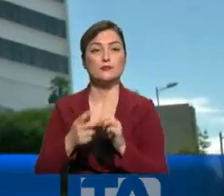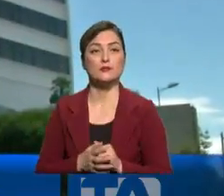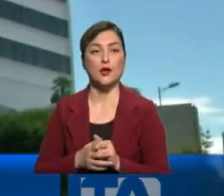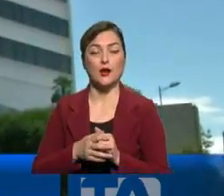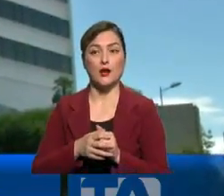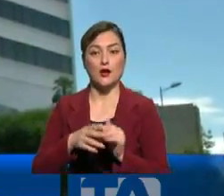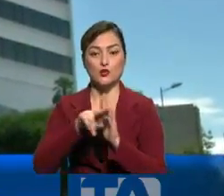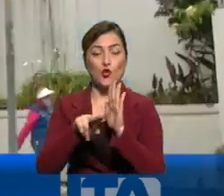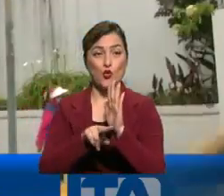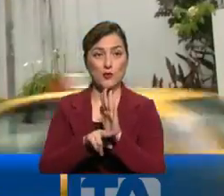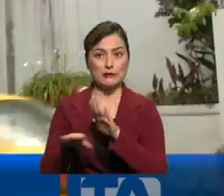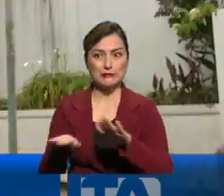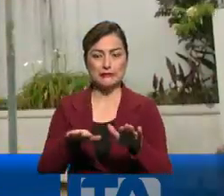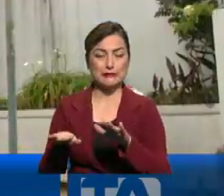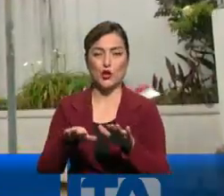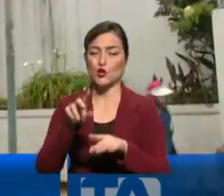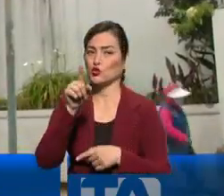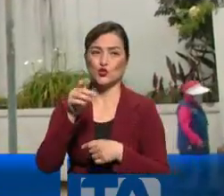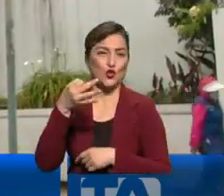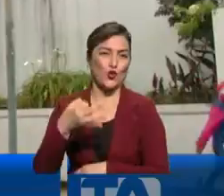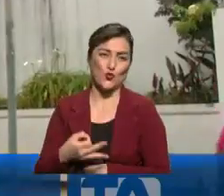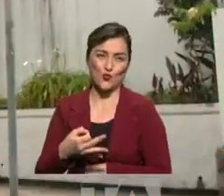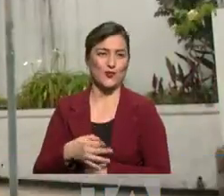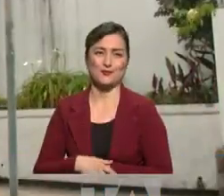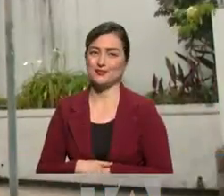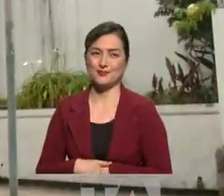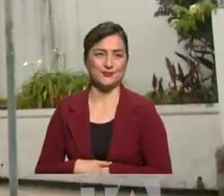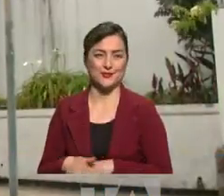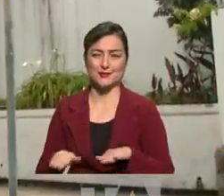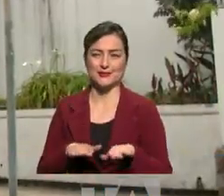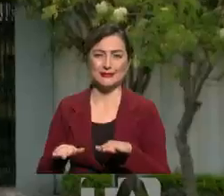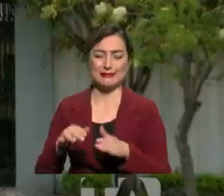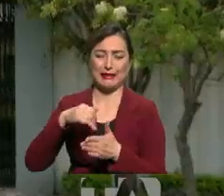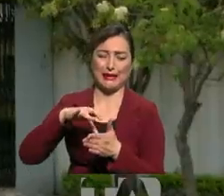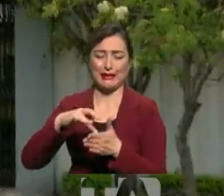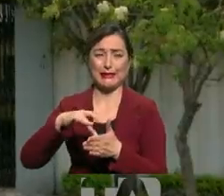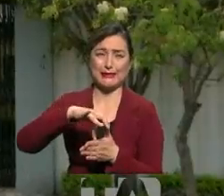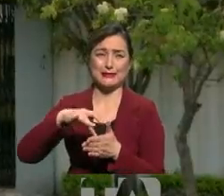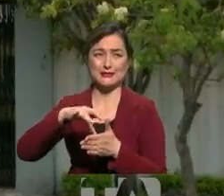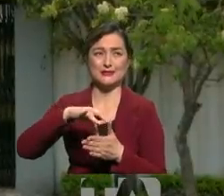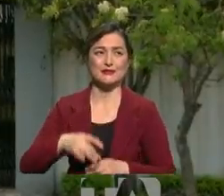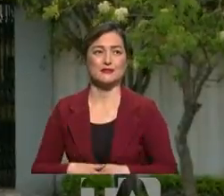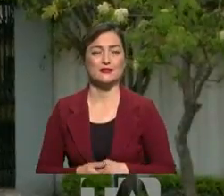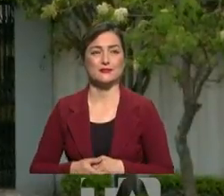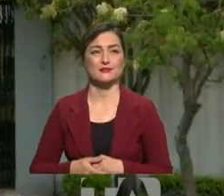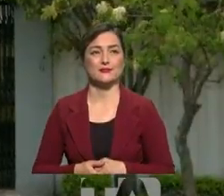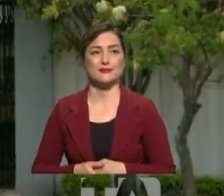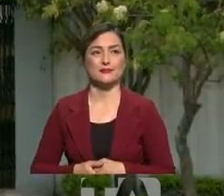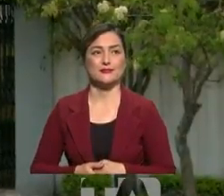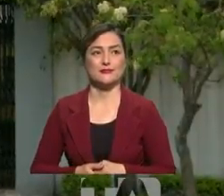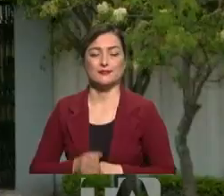cumplen con las normas antisísmicas necesarias para resistir eventos sísmicos importantes. Y ahí es